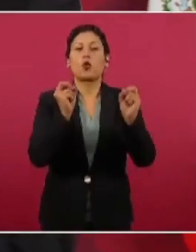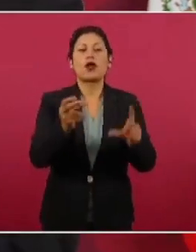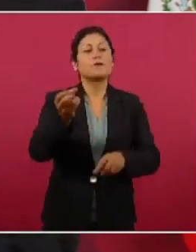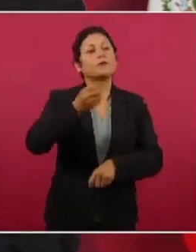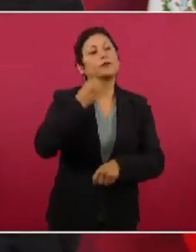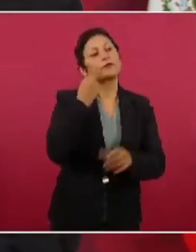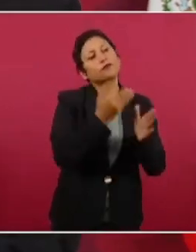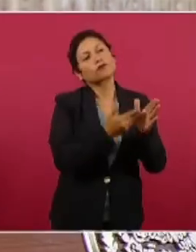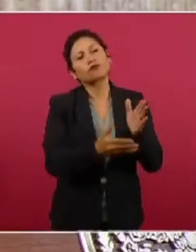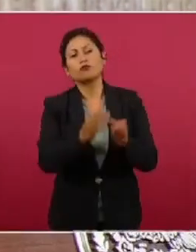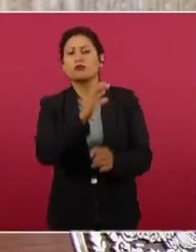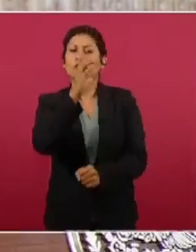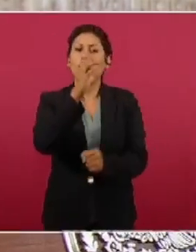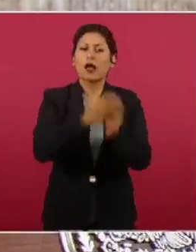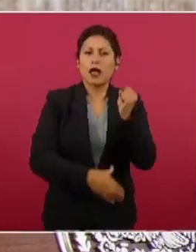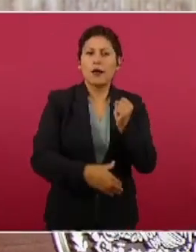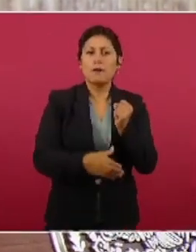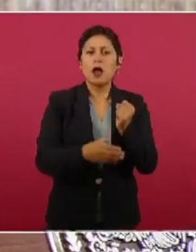como es él,